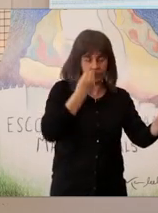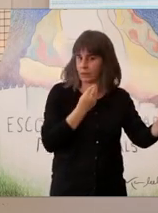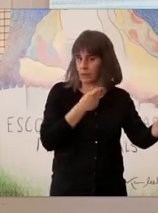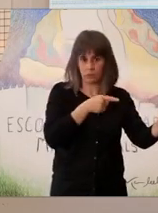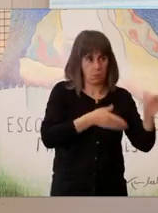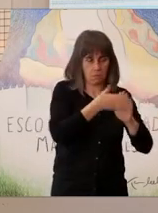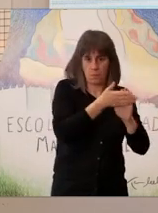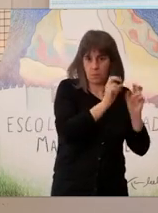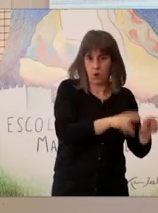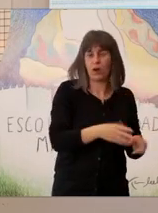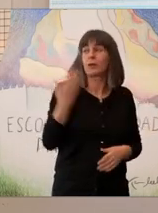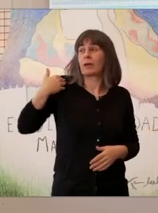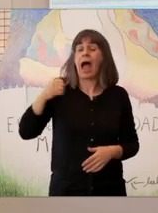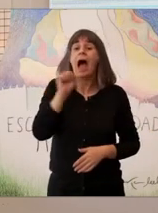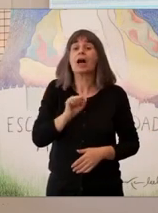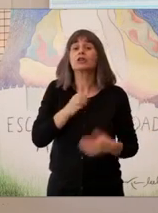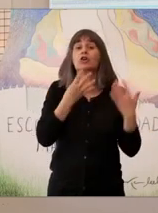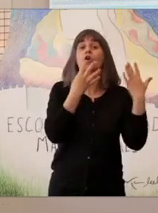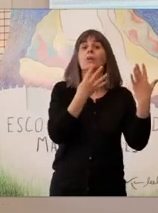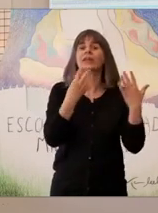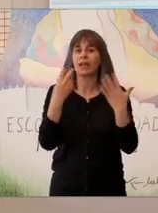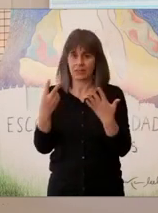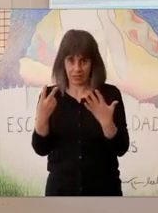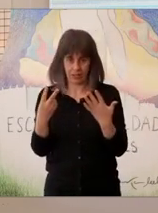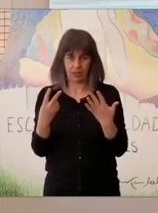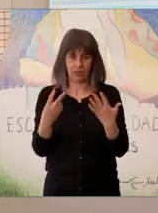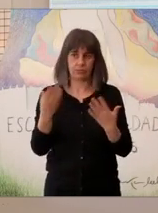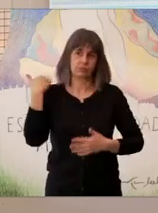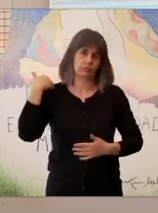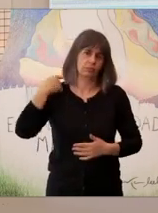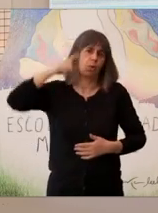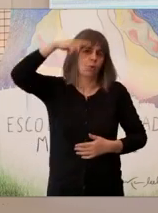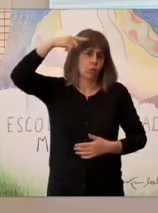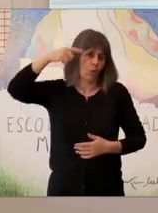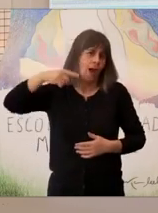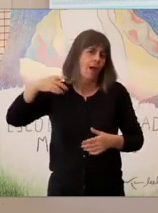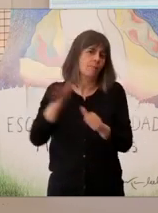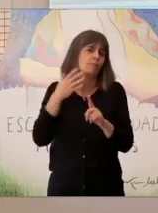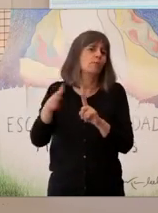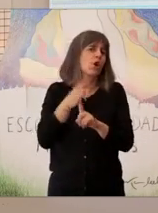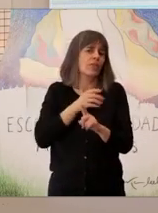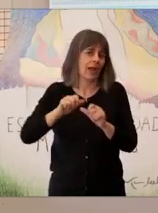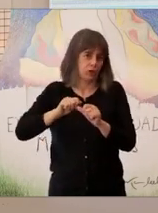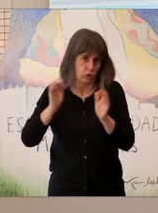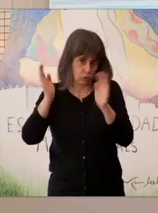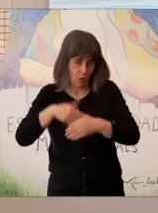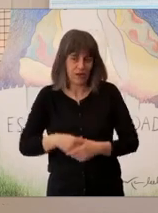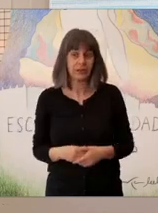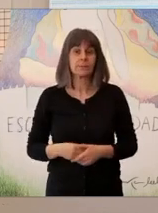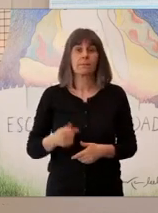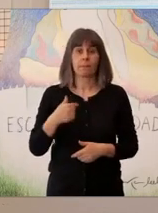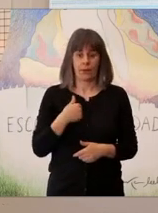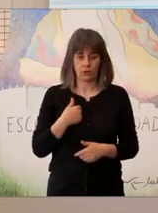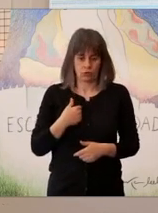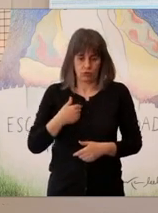año 97. No había cultura de violencia de género todavía. Yo evidentemente sé que me encuentro en la calle